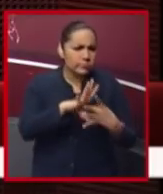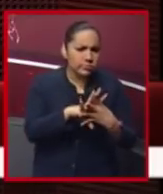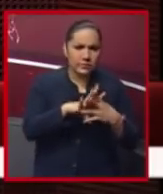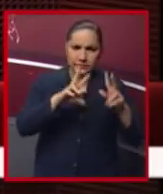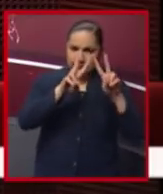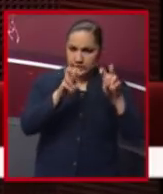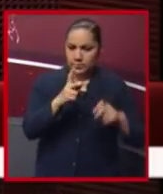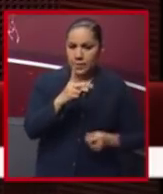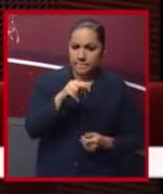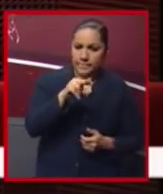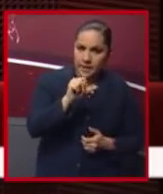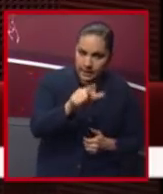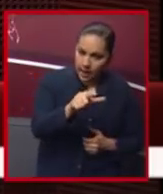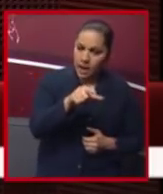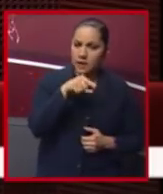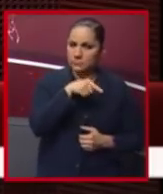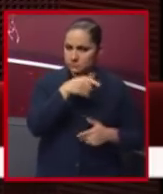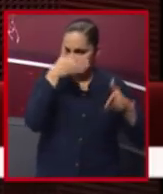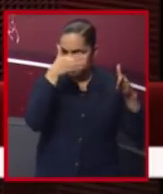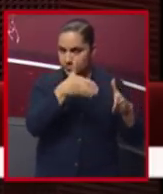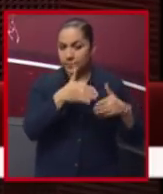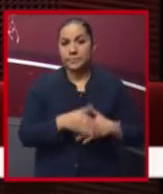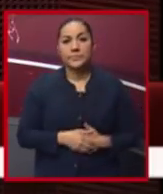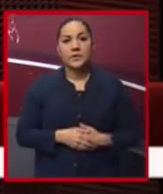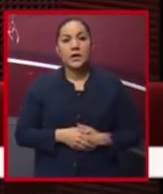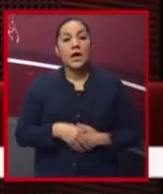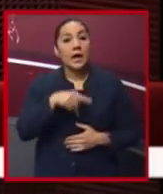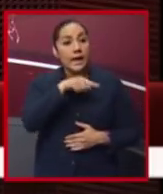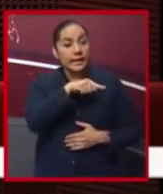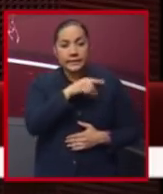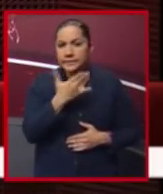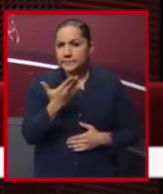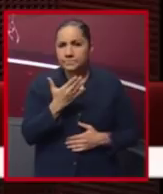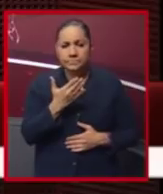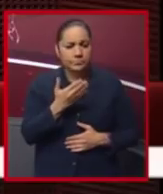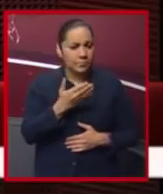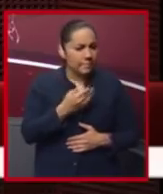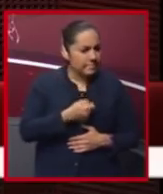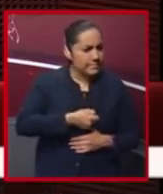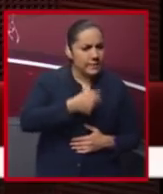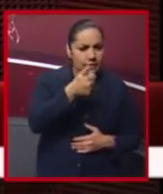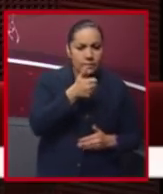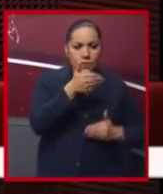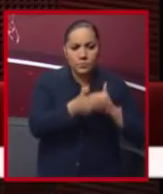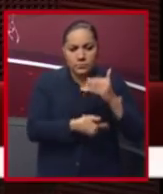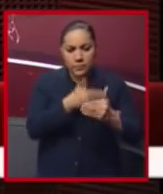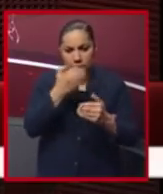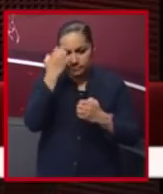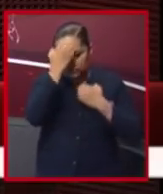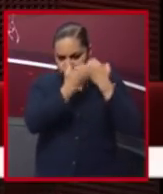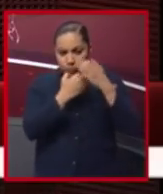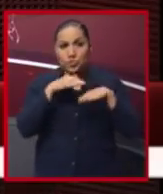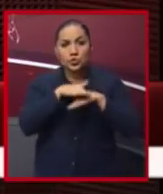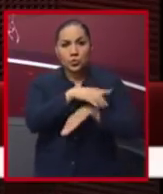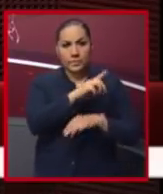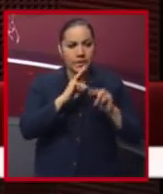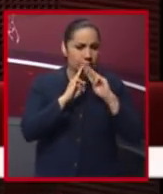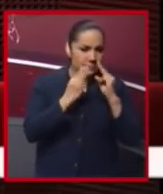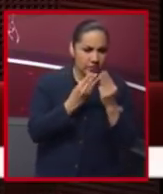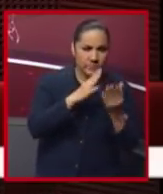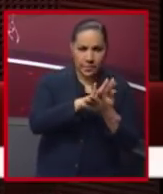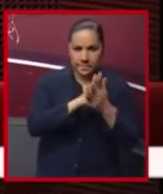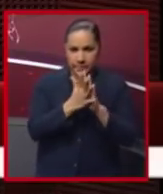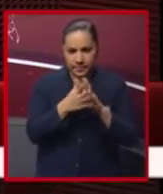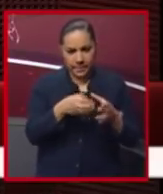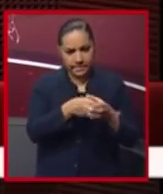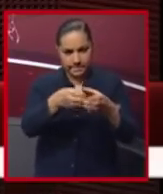En primer lugar, introdujo una técnica de investigación típica del crimen organizado, es